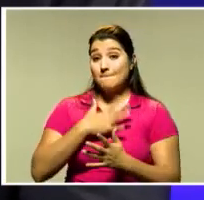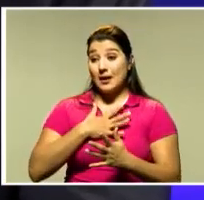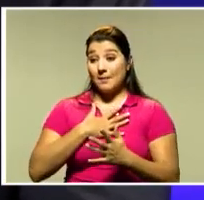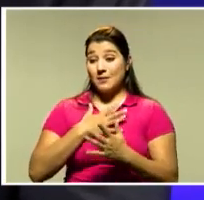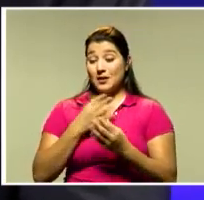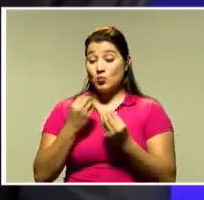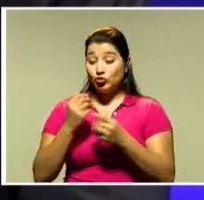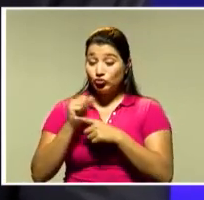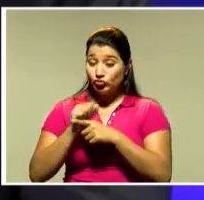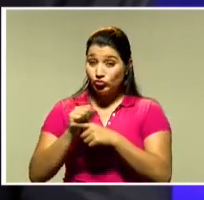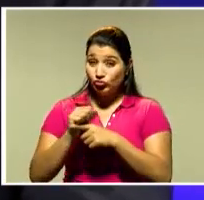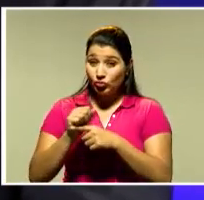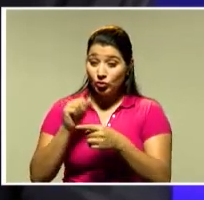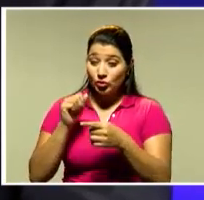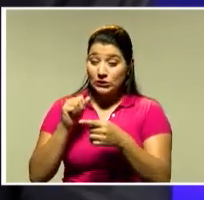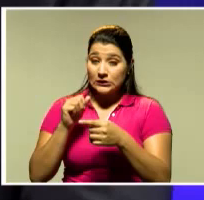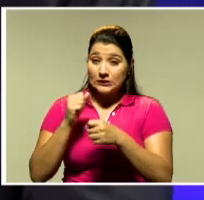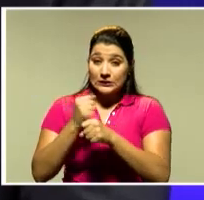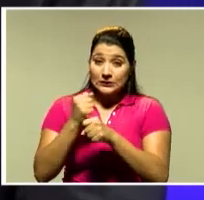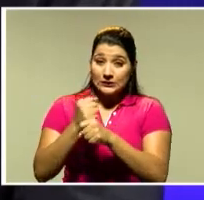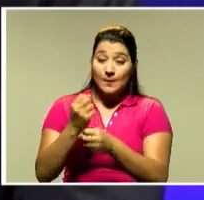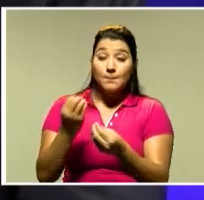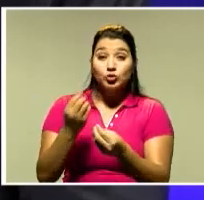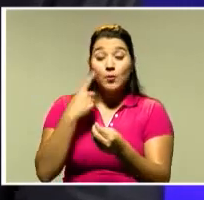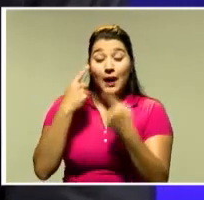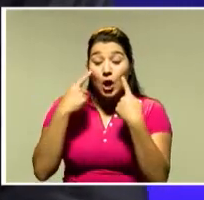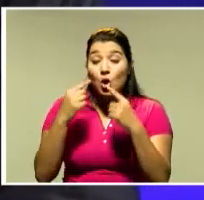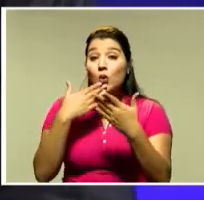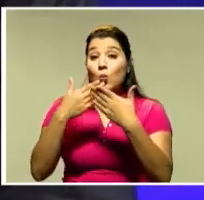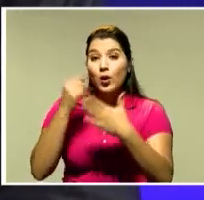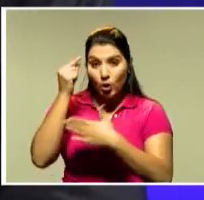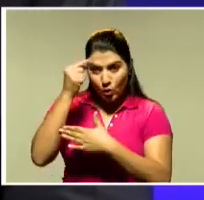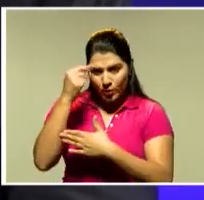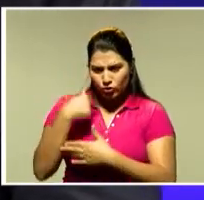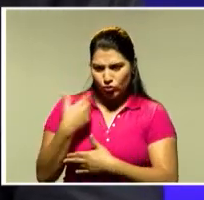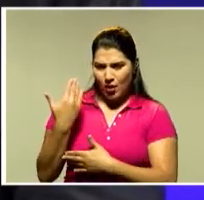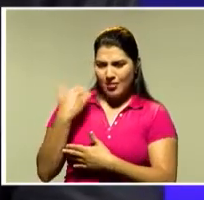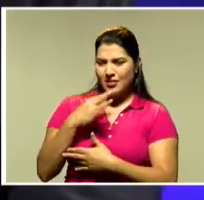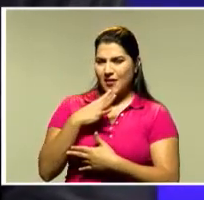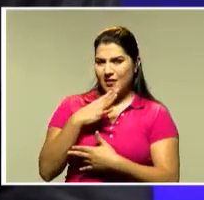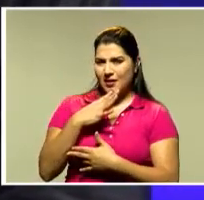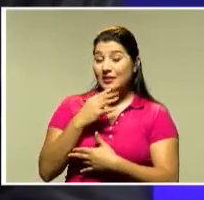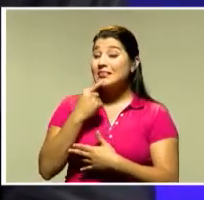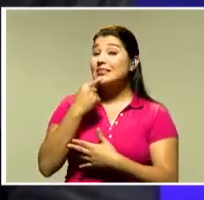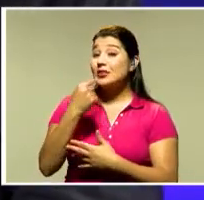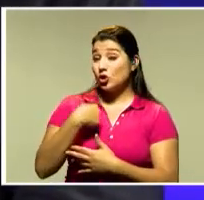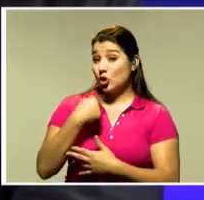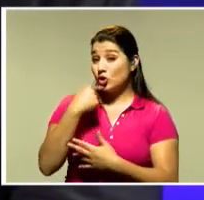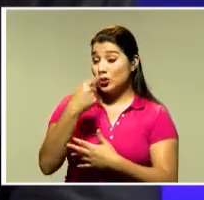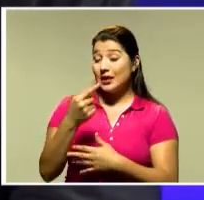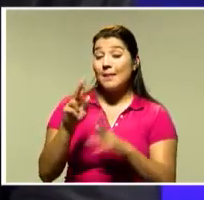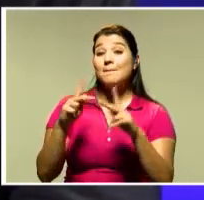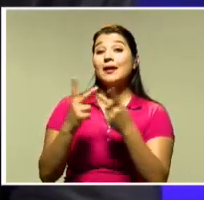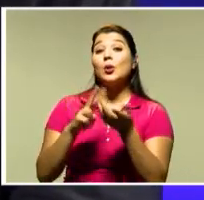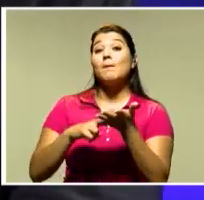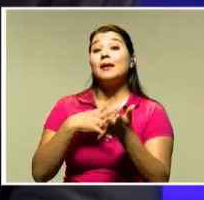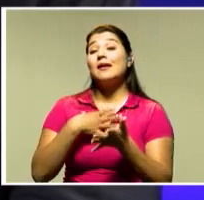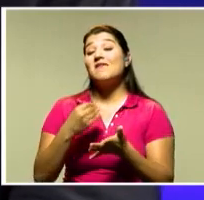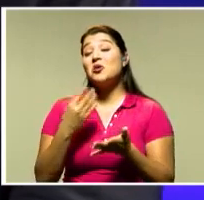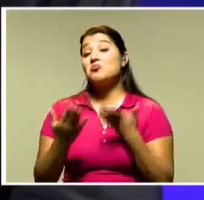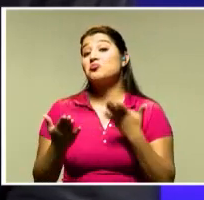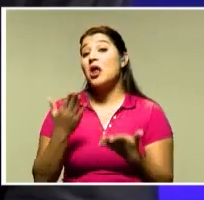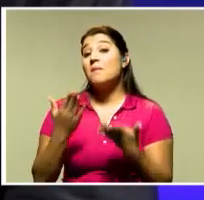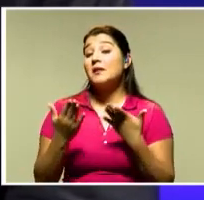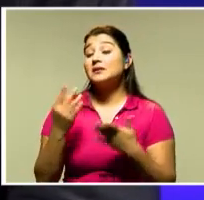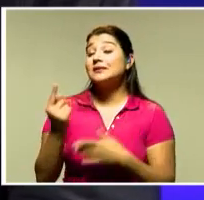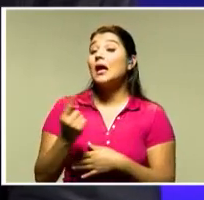poder hacer gobierno. Yo hace poco en una conversación decía que Liberación seguramente es